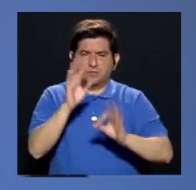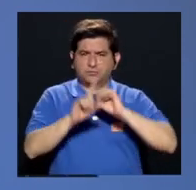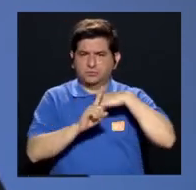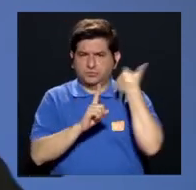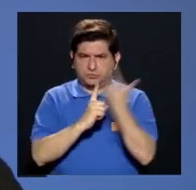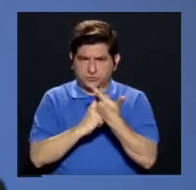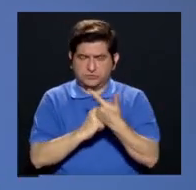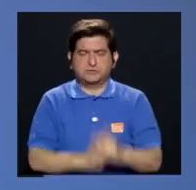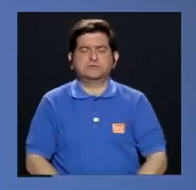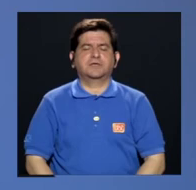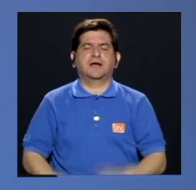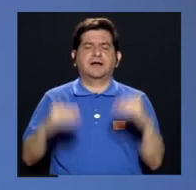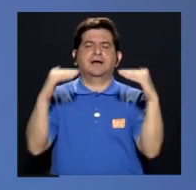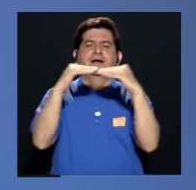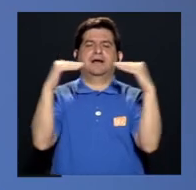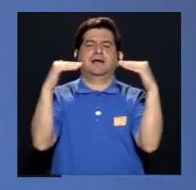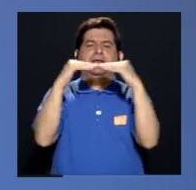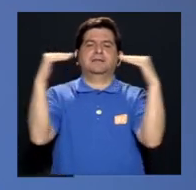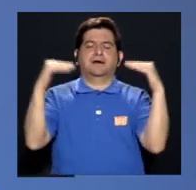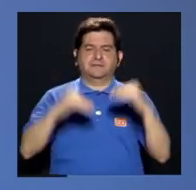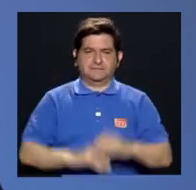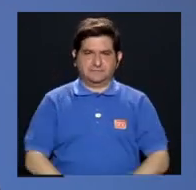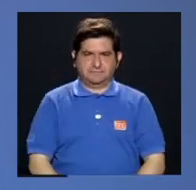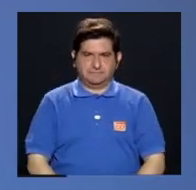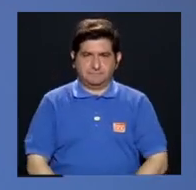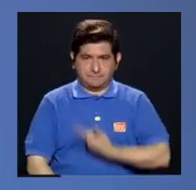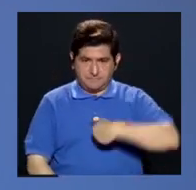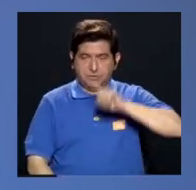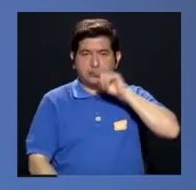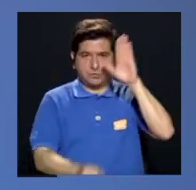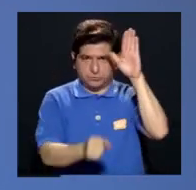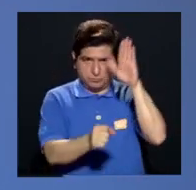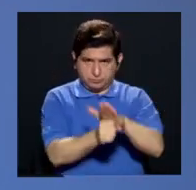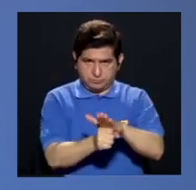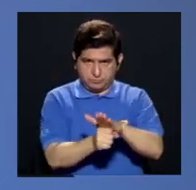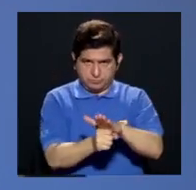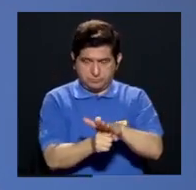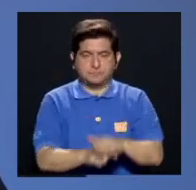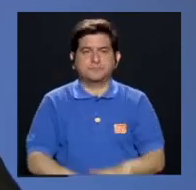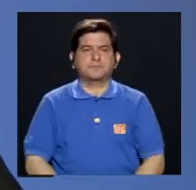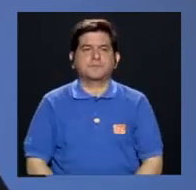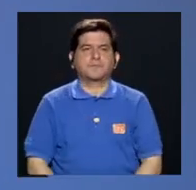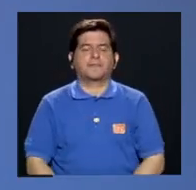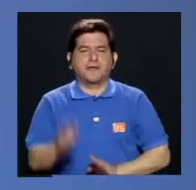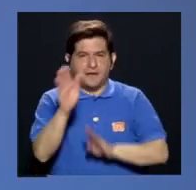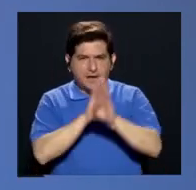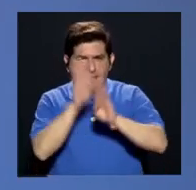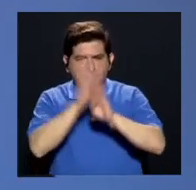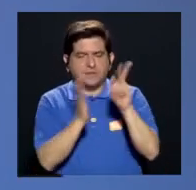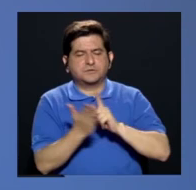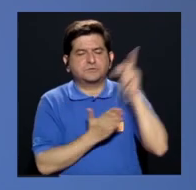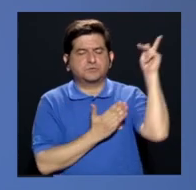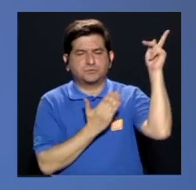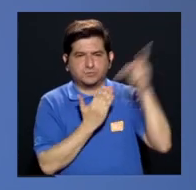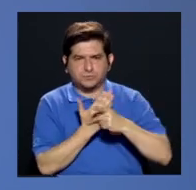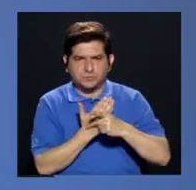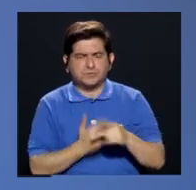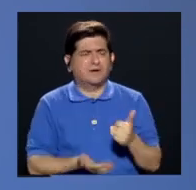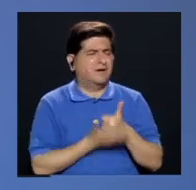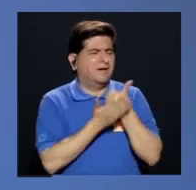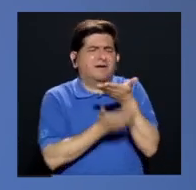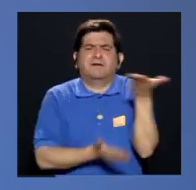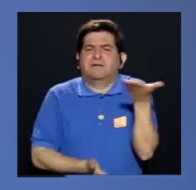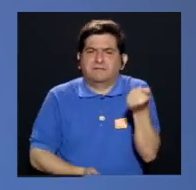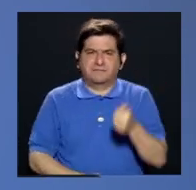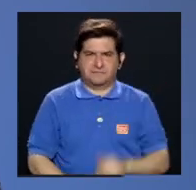social, de la equidad. Estamos comprometidos con desarrollar programas que